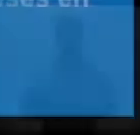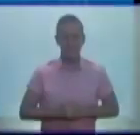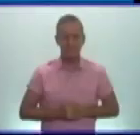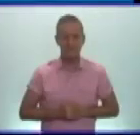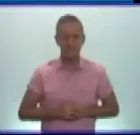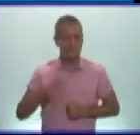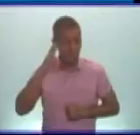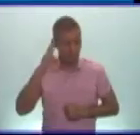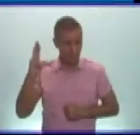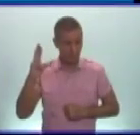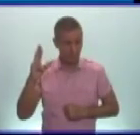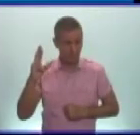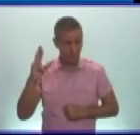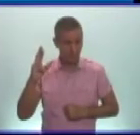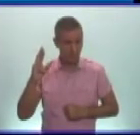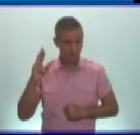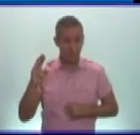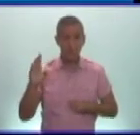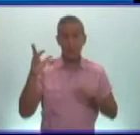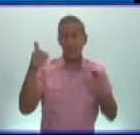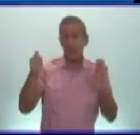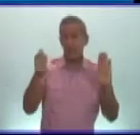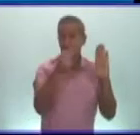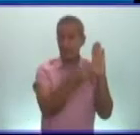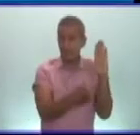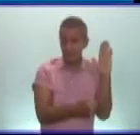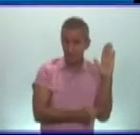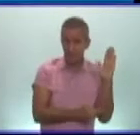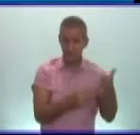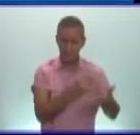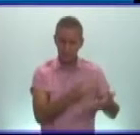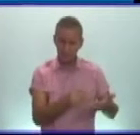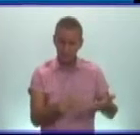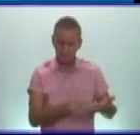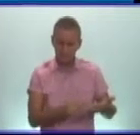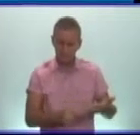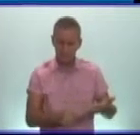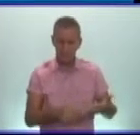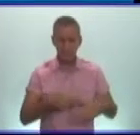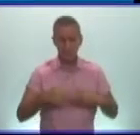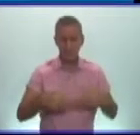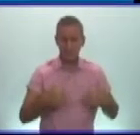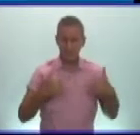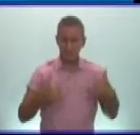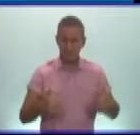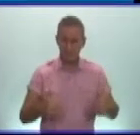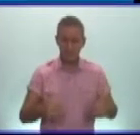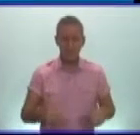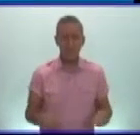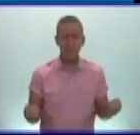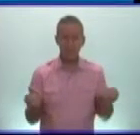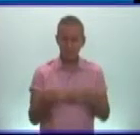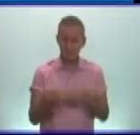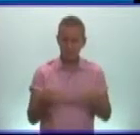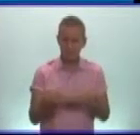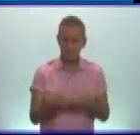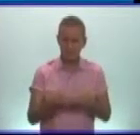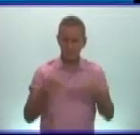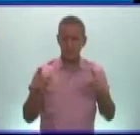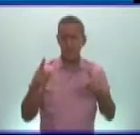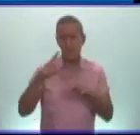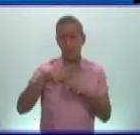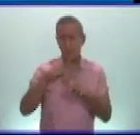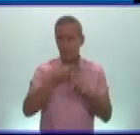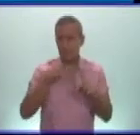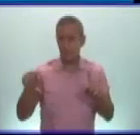Vamos a recordar los aspectos a tener en cuenta para redactar correctamente. Ajuste al tema, cumplimiento de la orden,